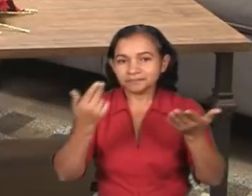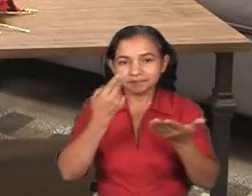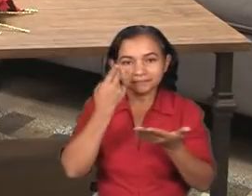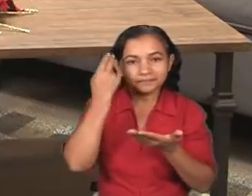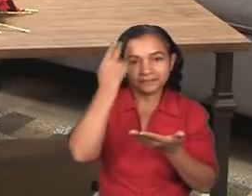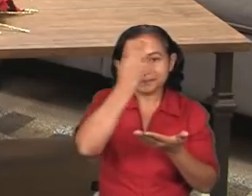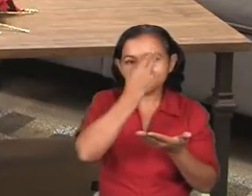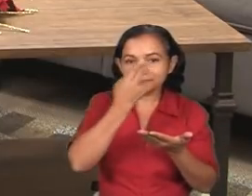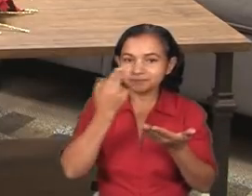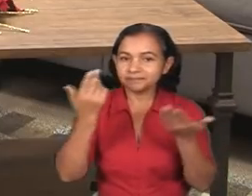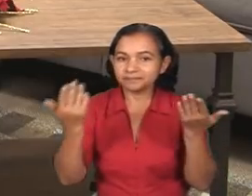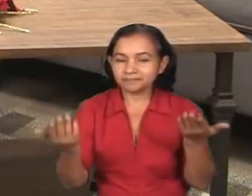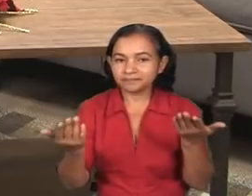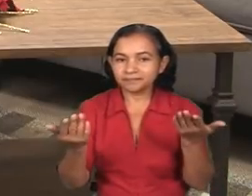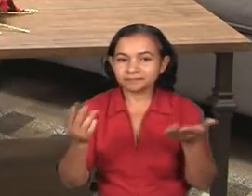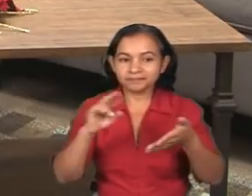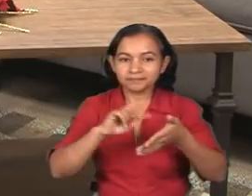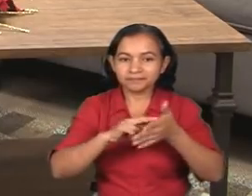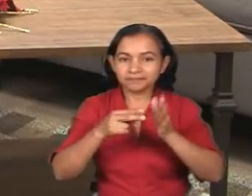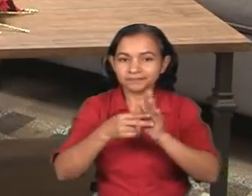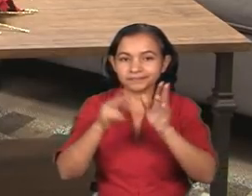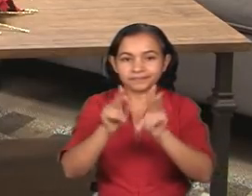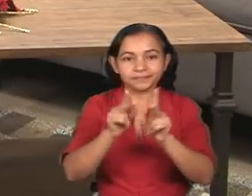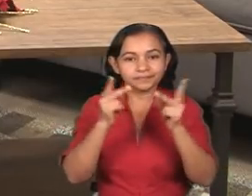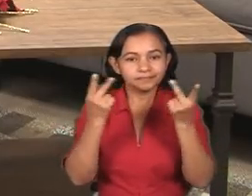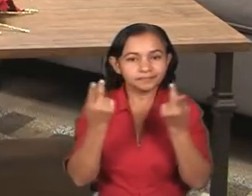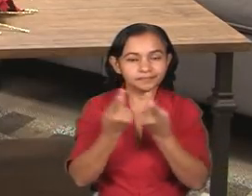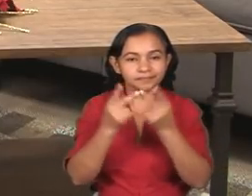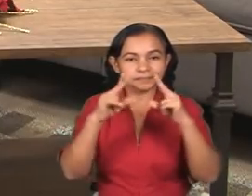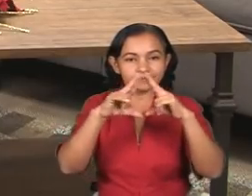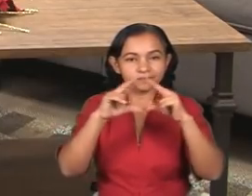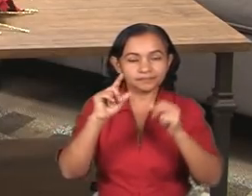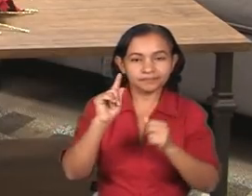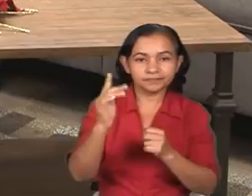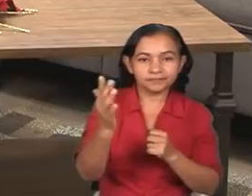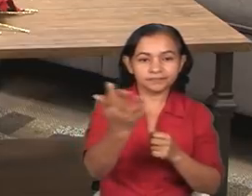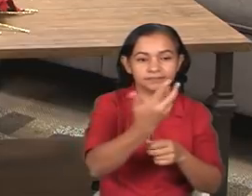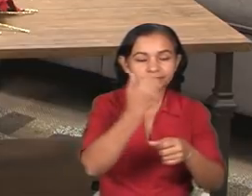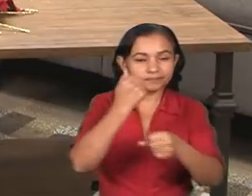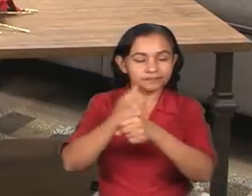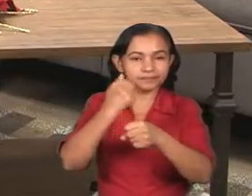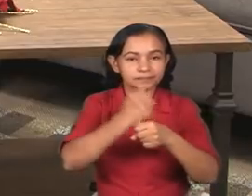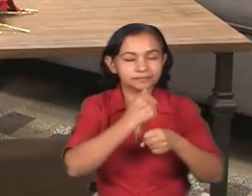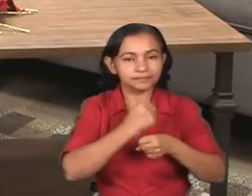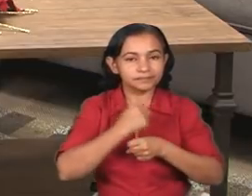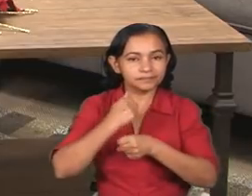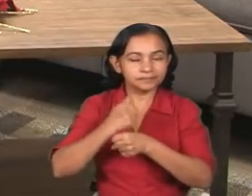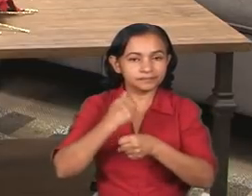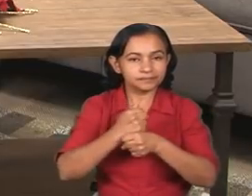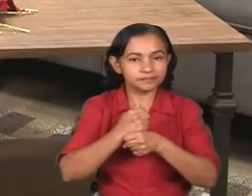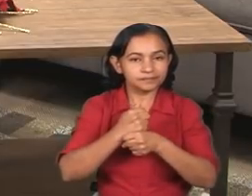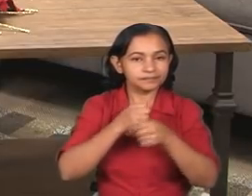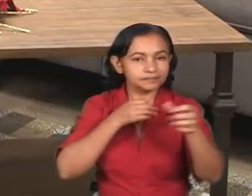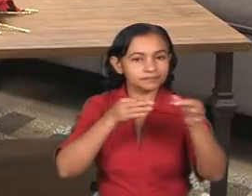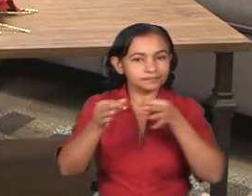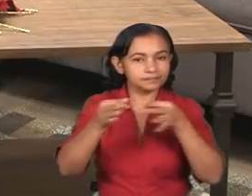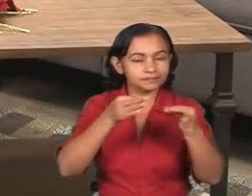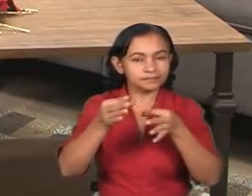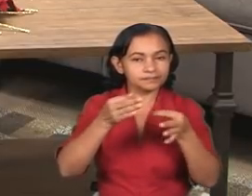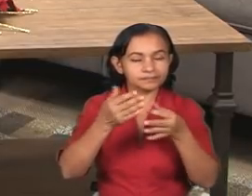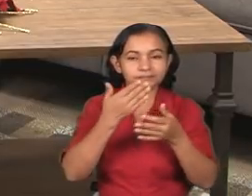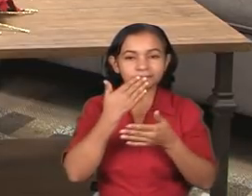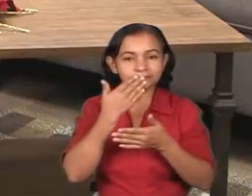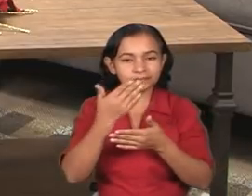¿no? ¿Qué significa para la población nicaragüense todo este sistema de trabajo? Usted plantea una perspectiva